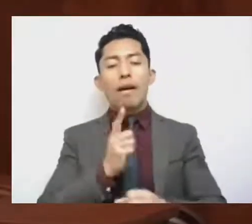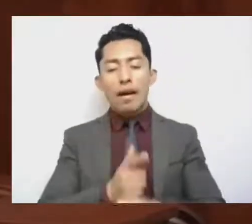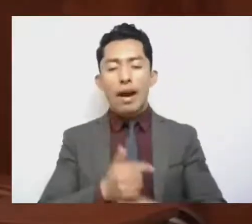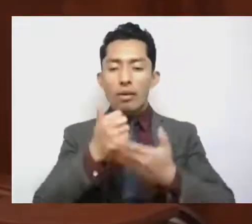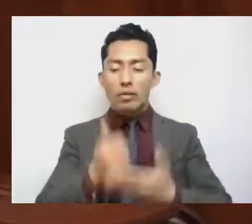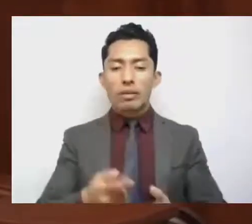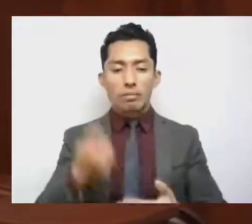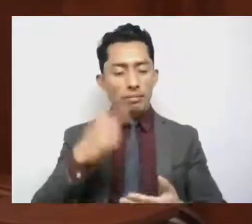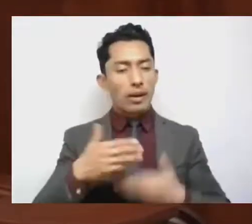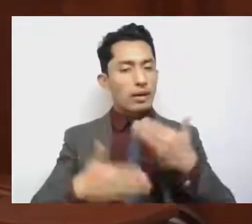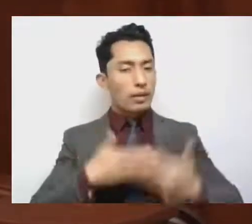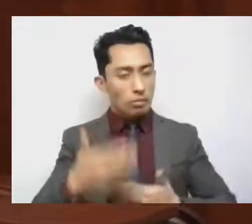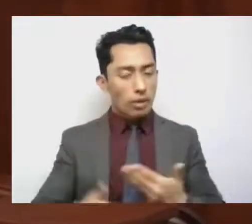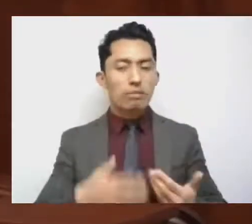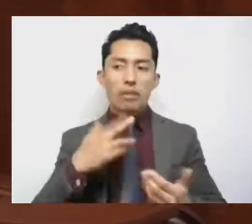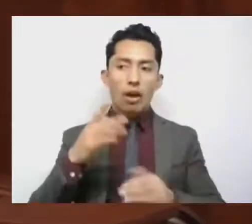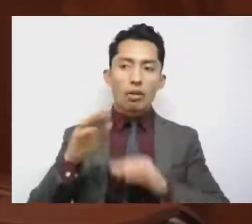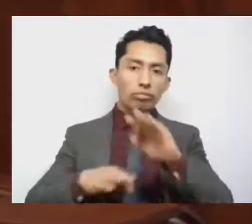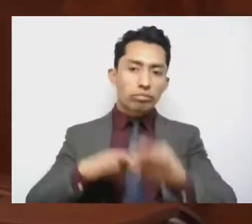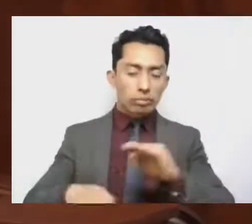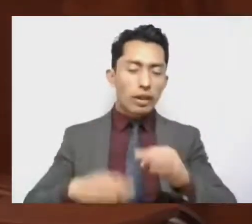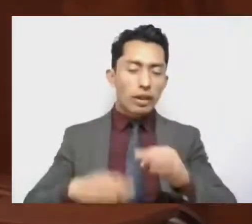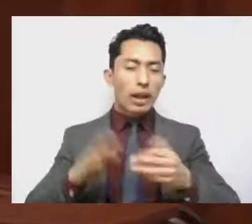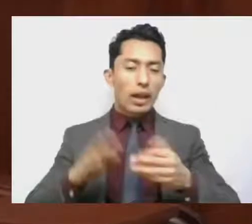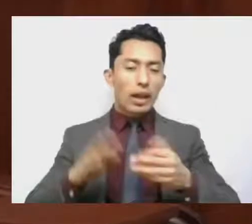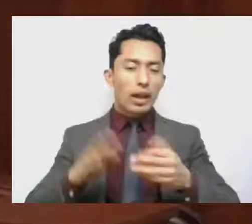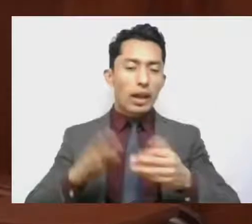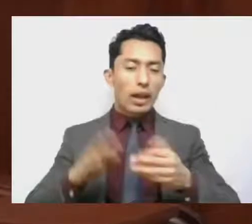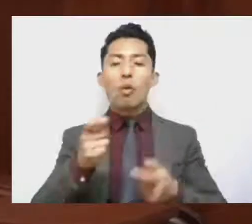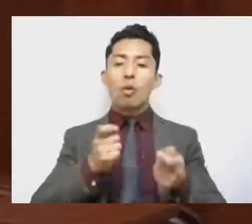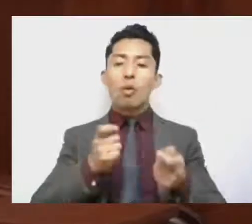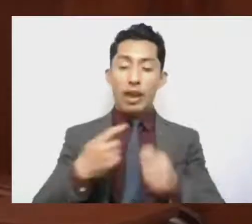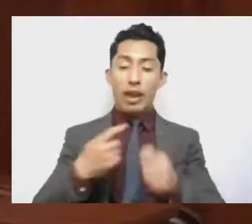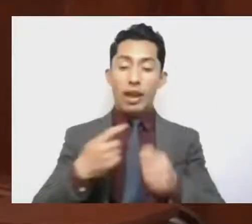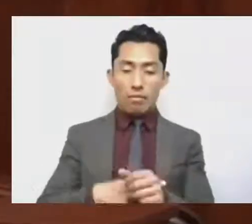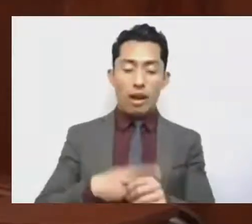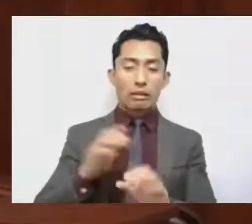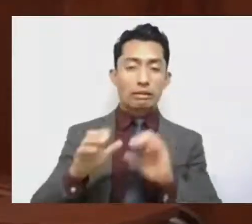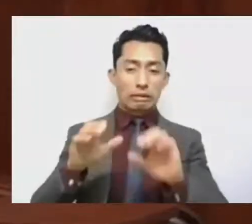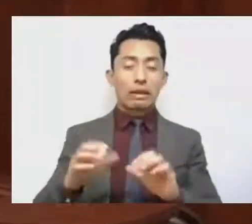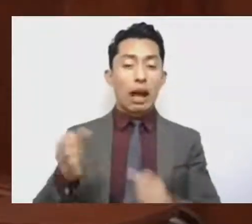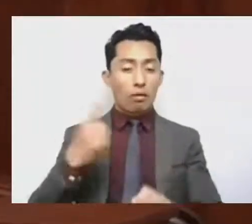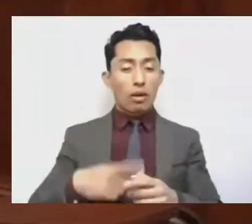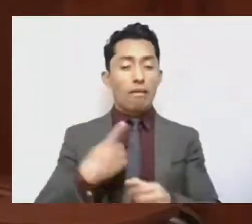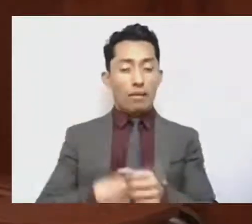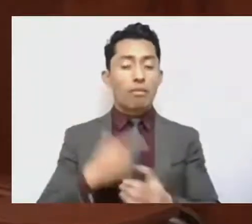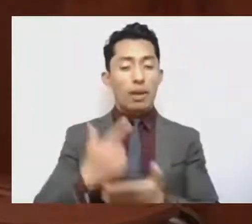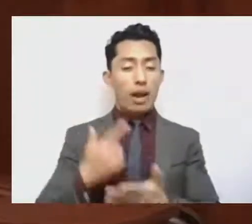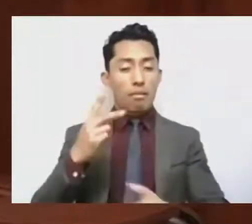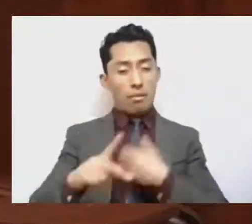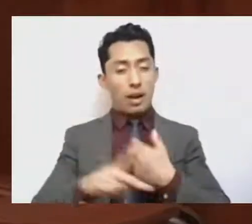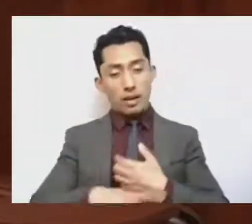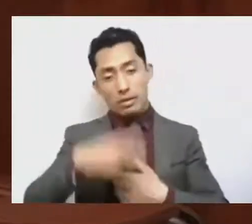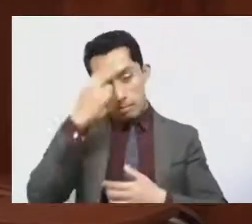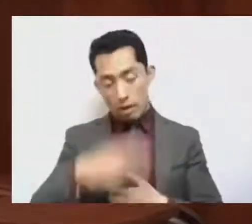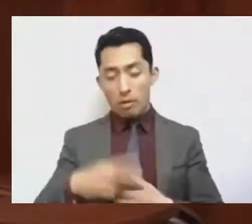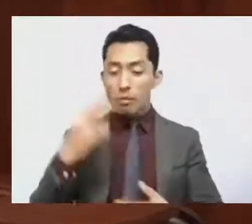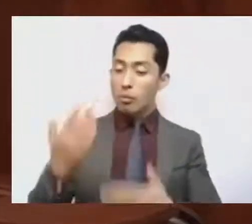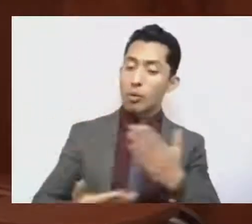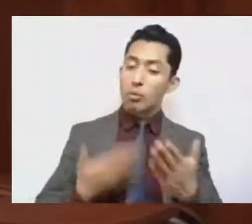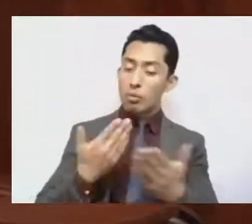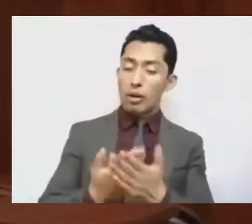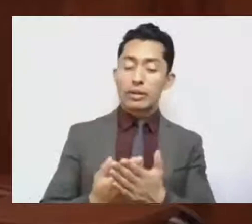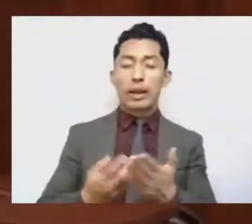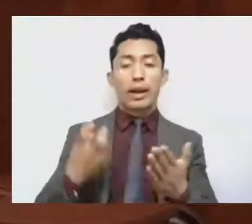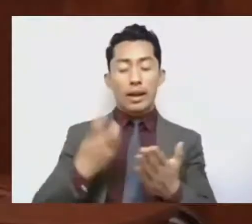a un mejor tratamiento, prevención y control de la enfermedad renal crónica en nuestro país. Esta iniciativa se